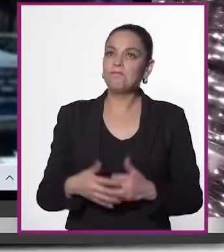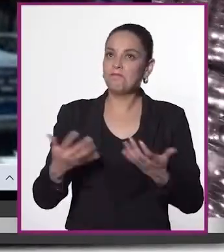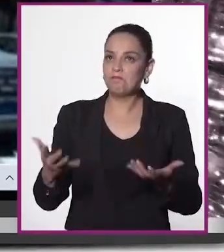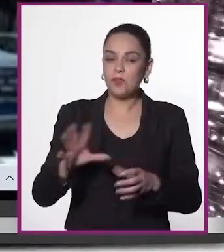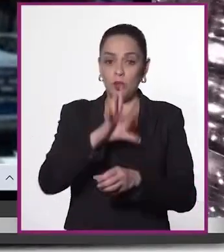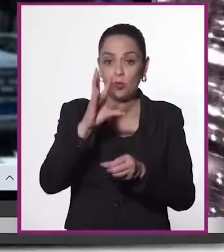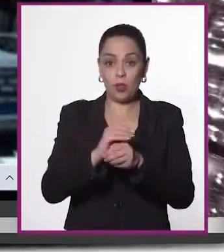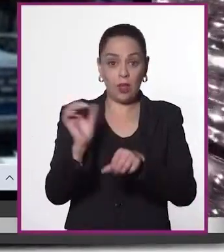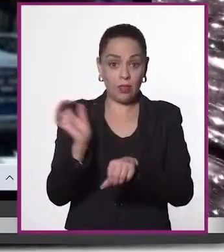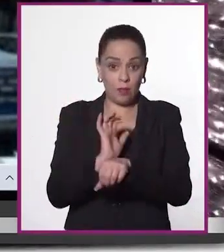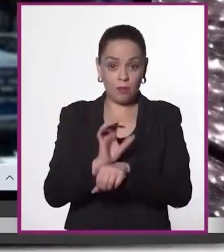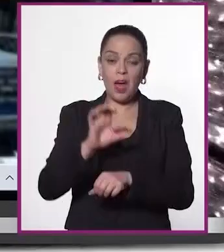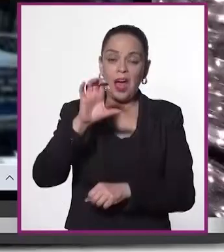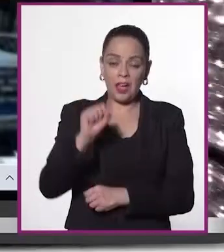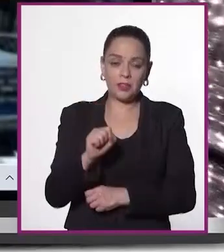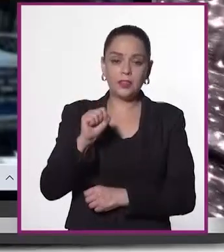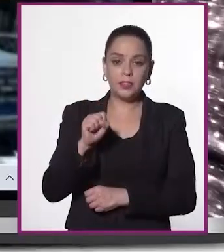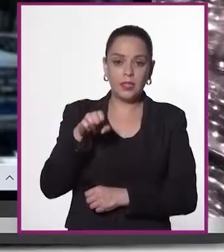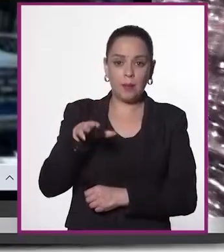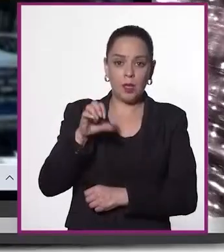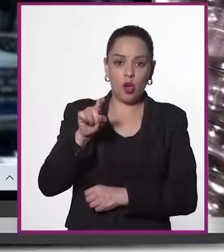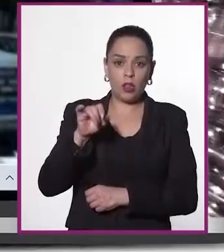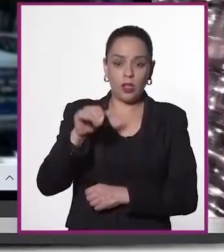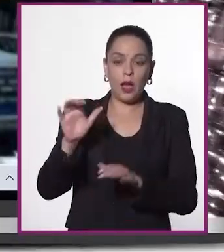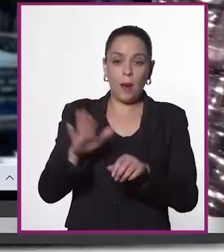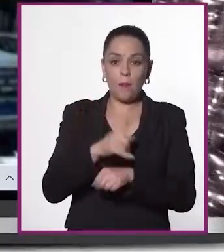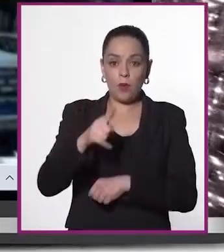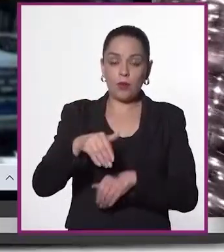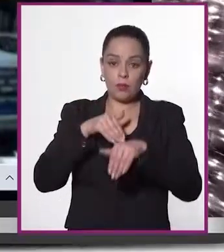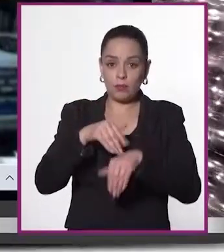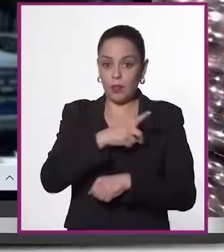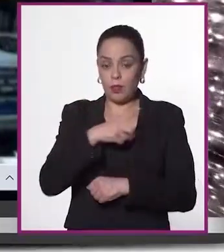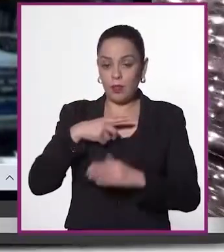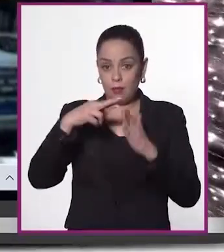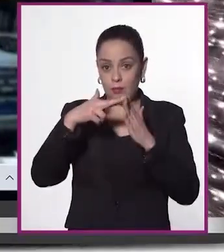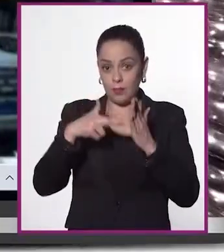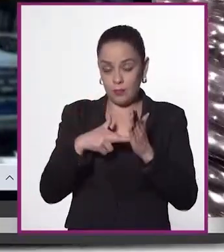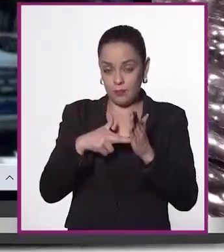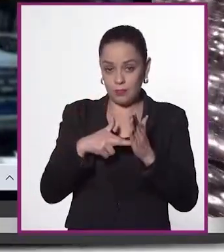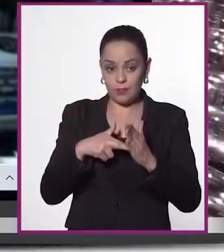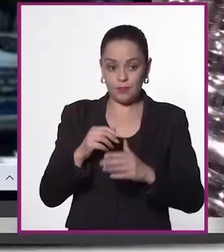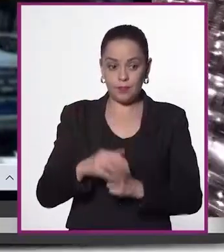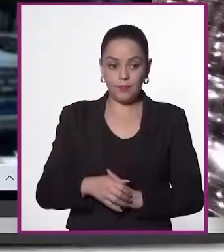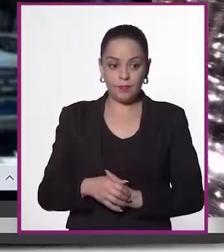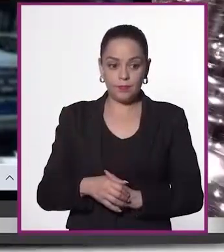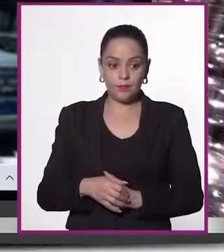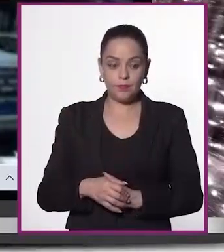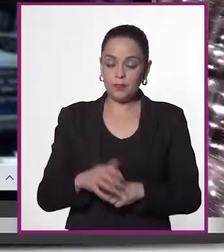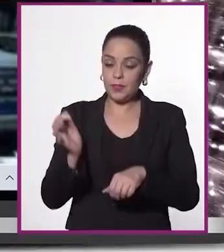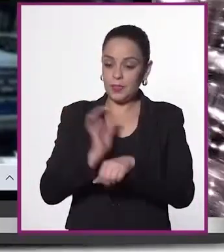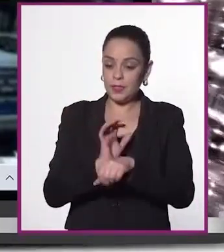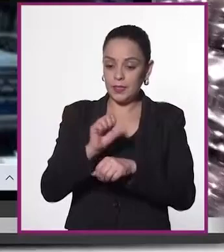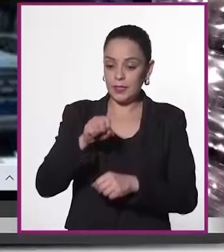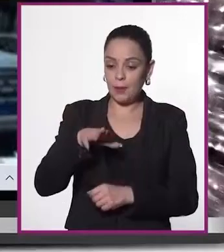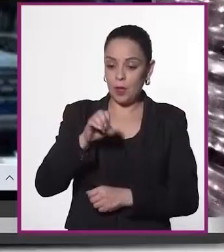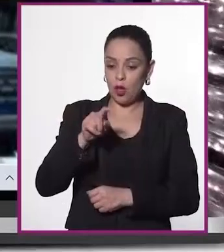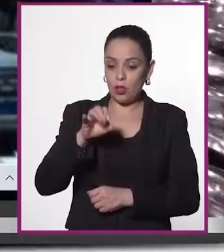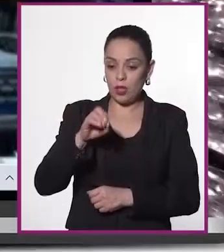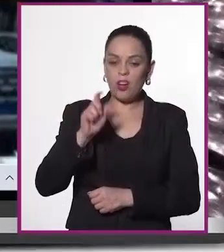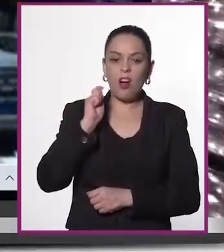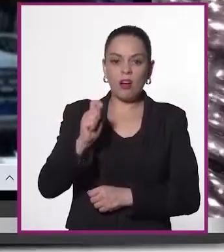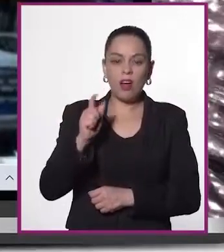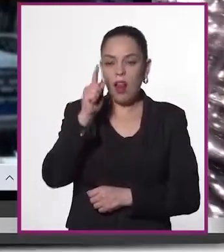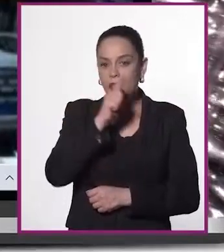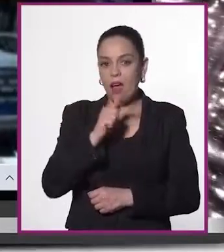películas son semióticas porque siguen las reglas que estudia la semiótica, ¿no? Hablar de un cine semiótico sería como hablar de un